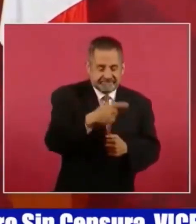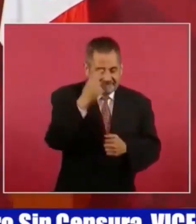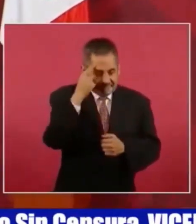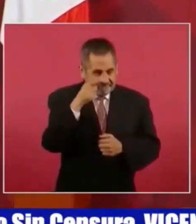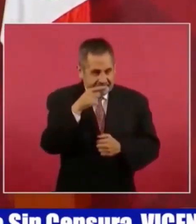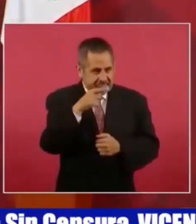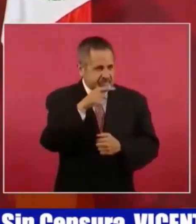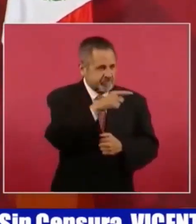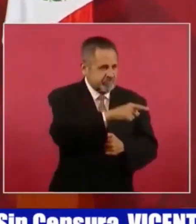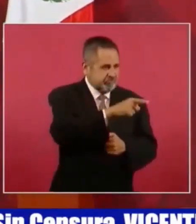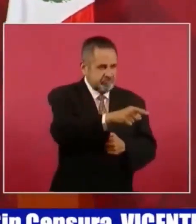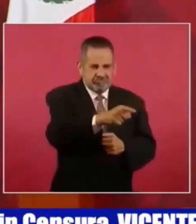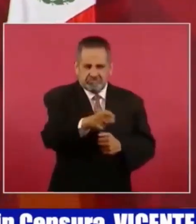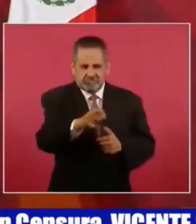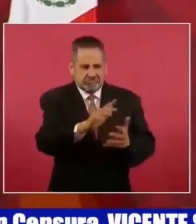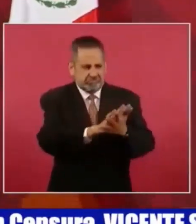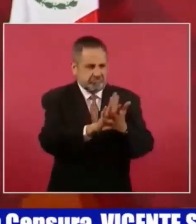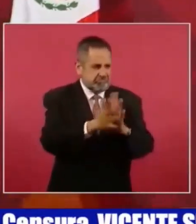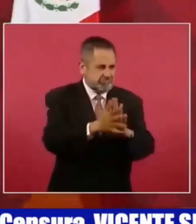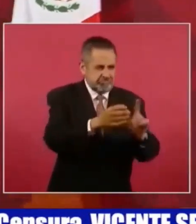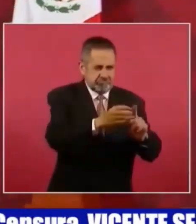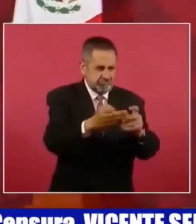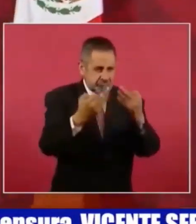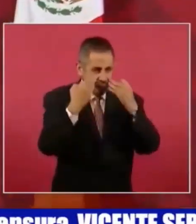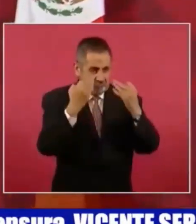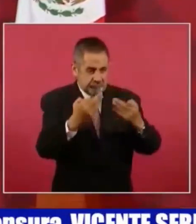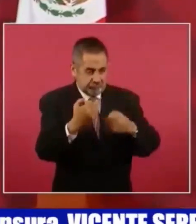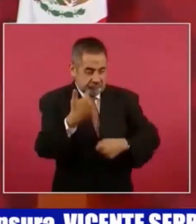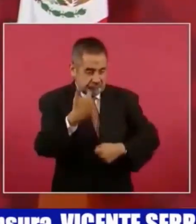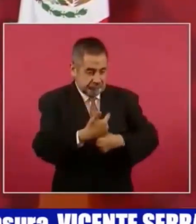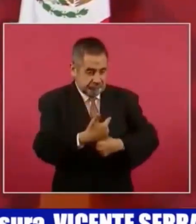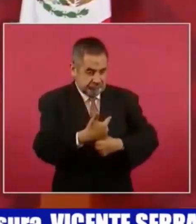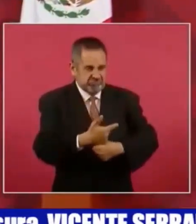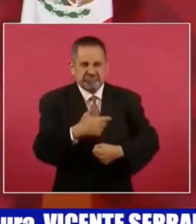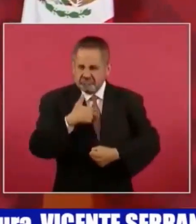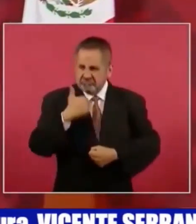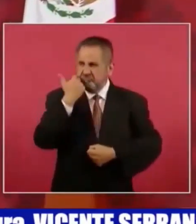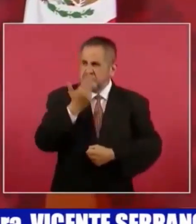a cómplices o testigos,